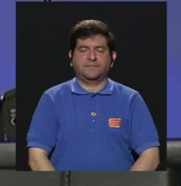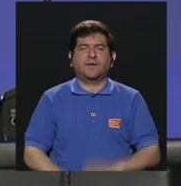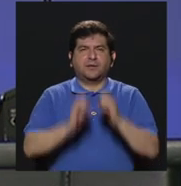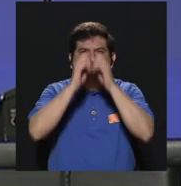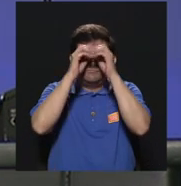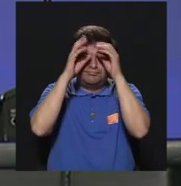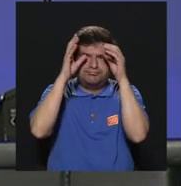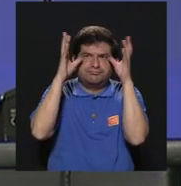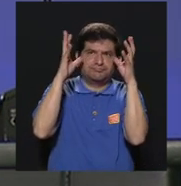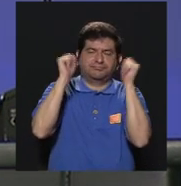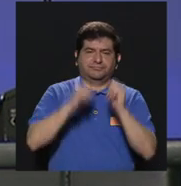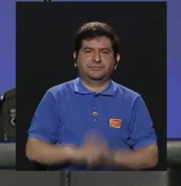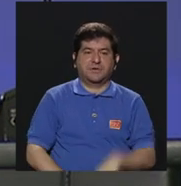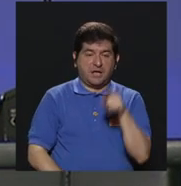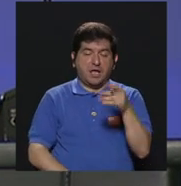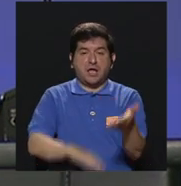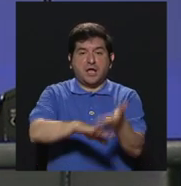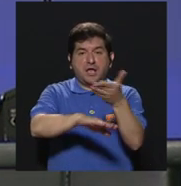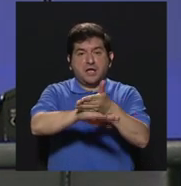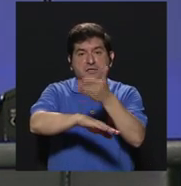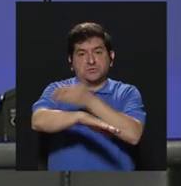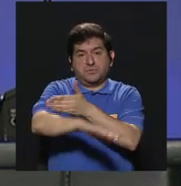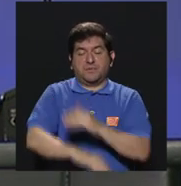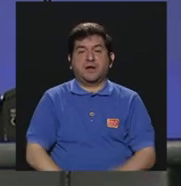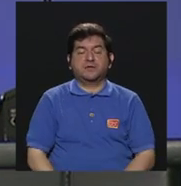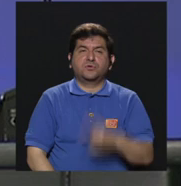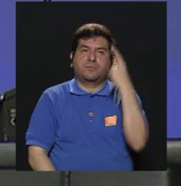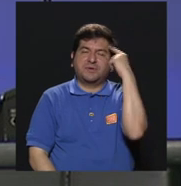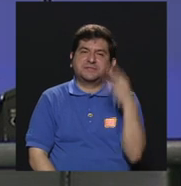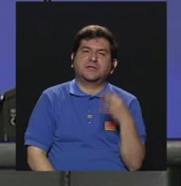Imagino que ese es un avance para ir más lejos.